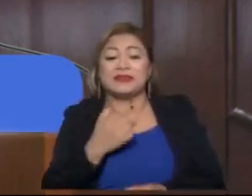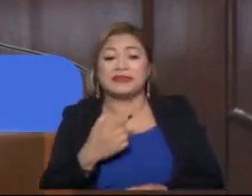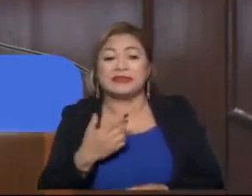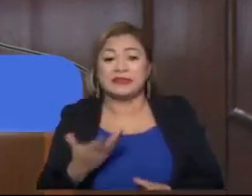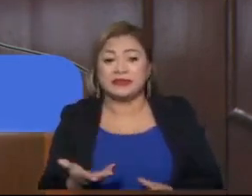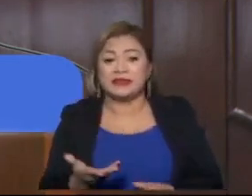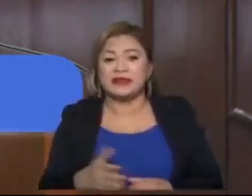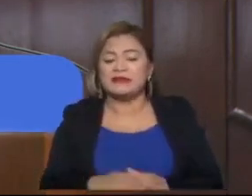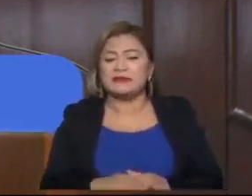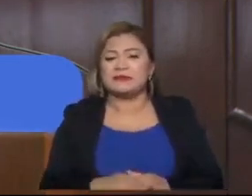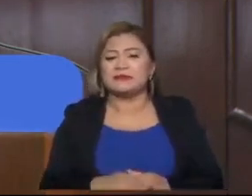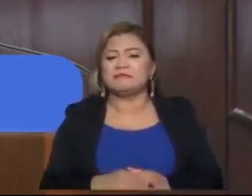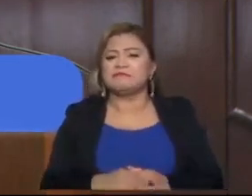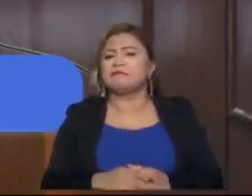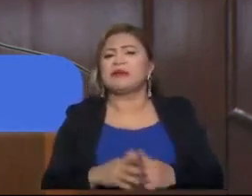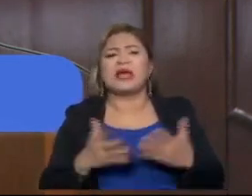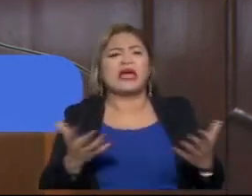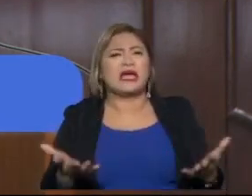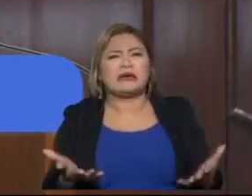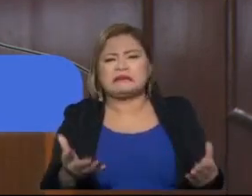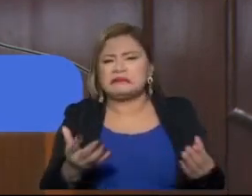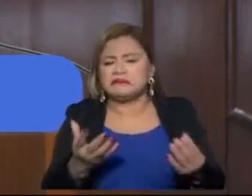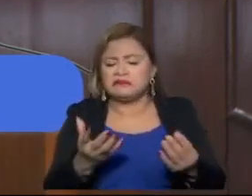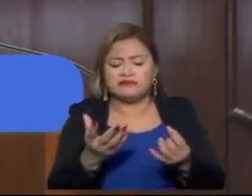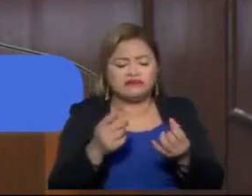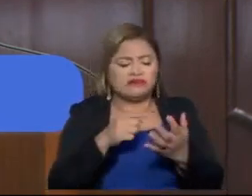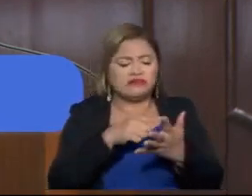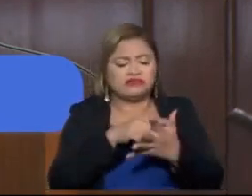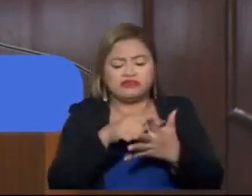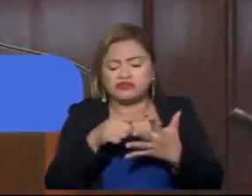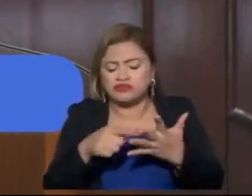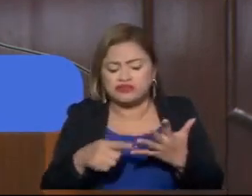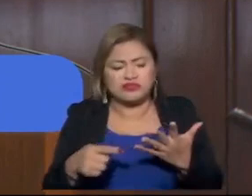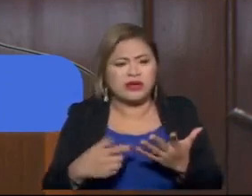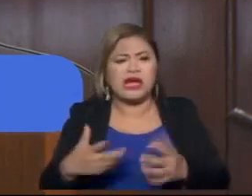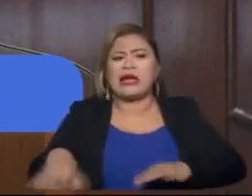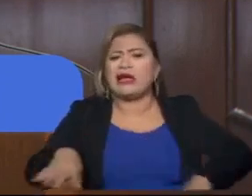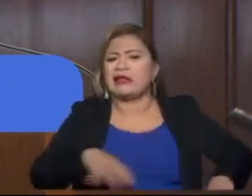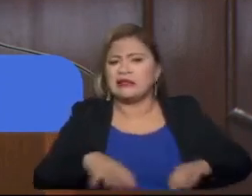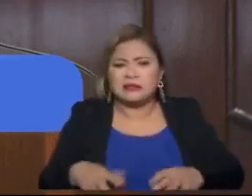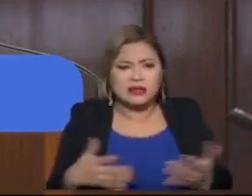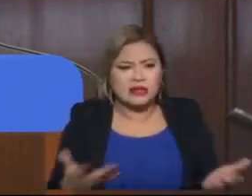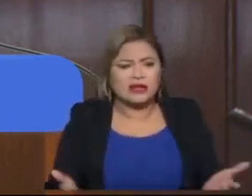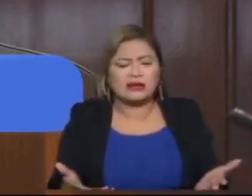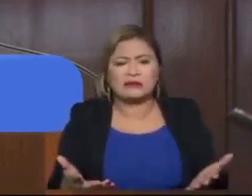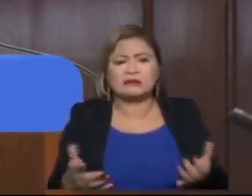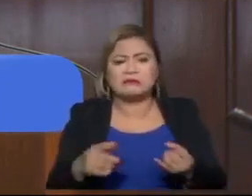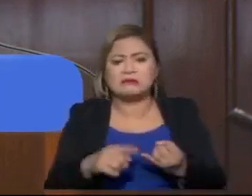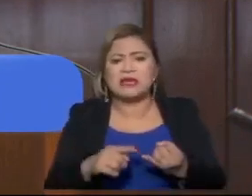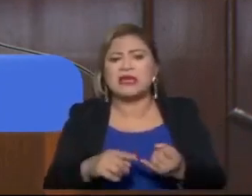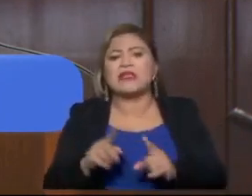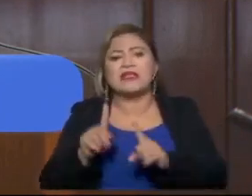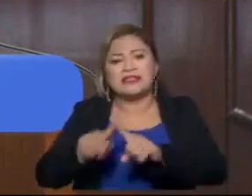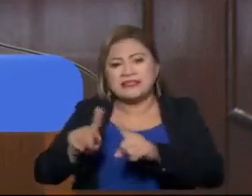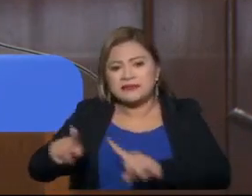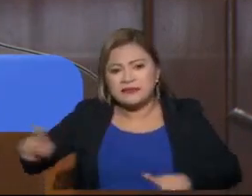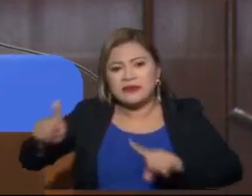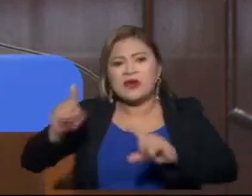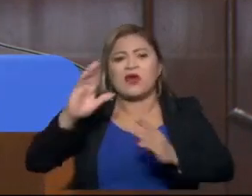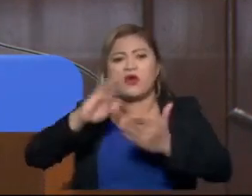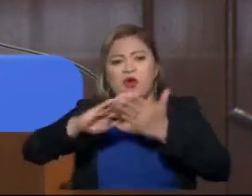consiste en varias actividades realizadas un mismo día y en diferentes